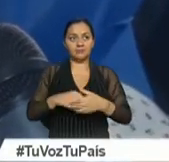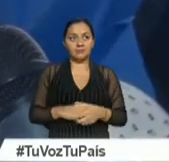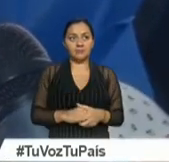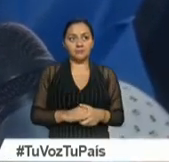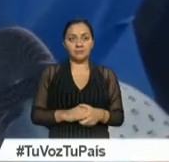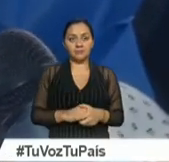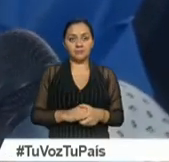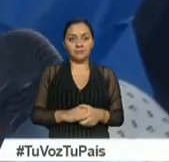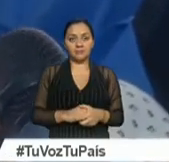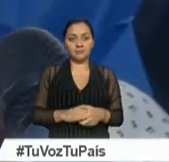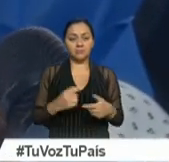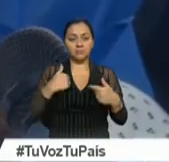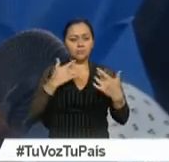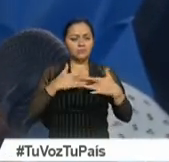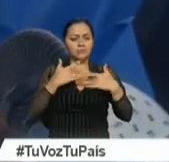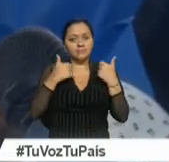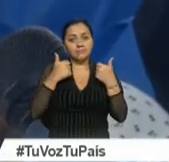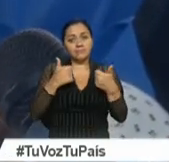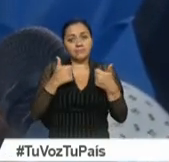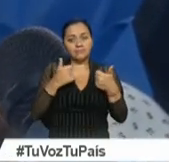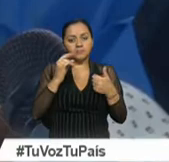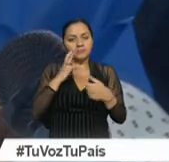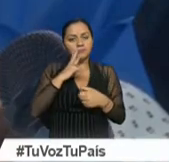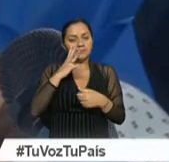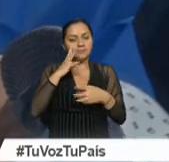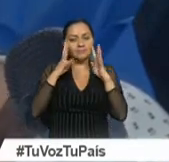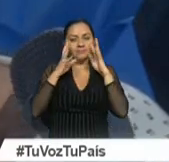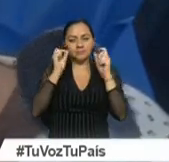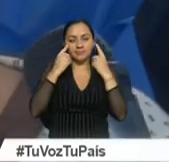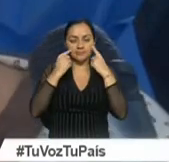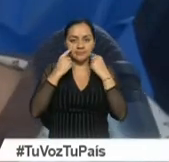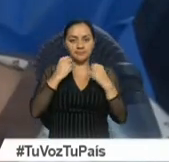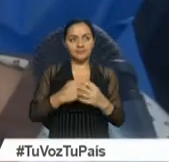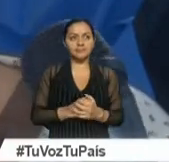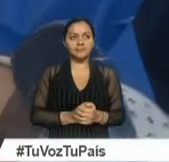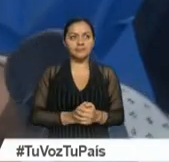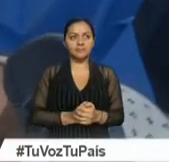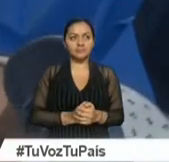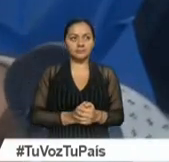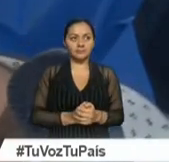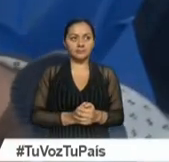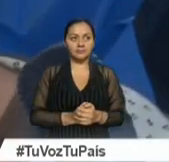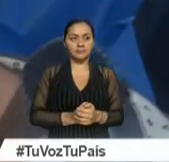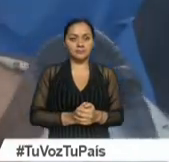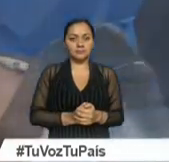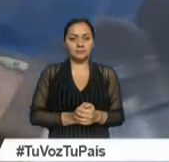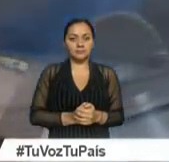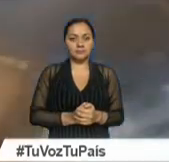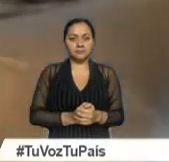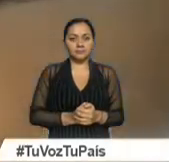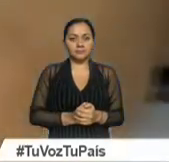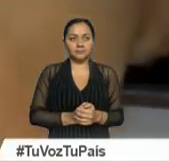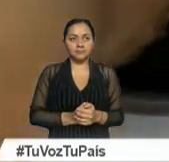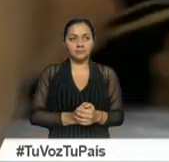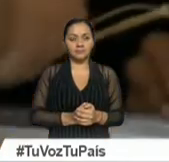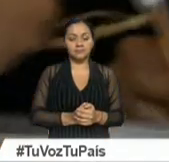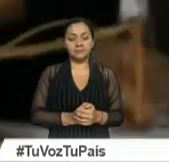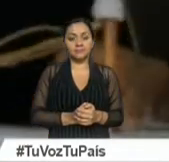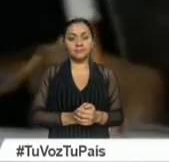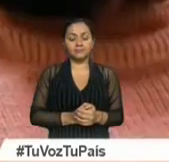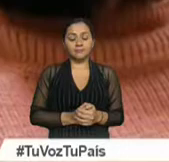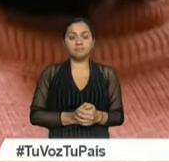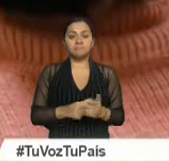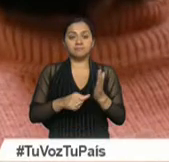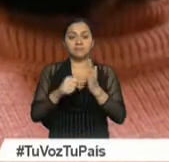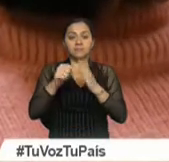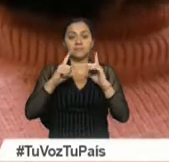gratis. Y me siento muy bien. Sí, me siento muy bien. La cartera de salud, aparte